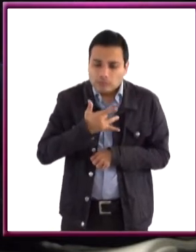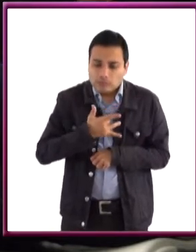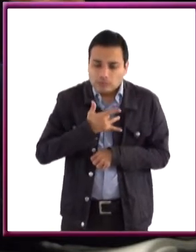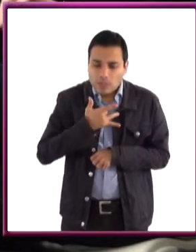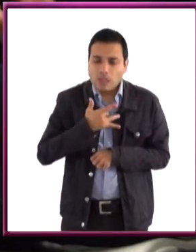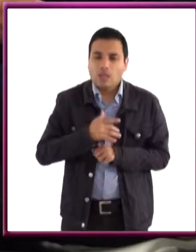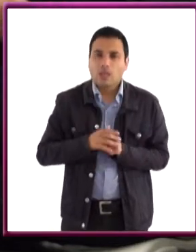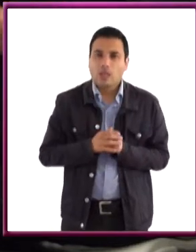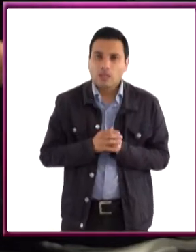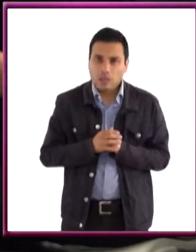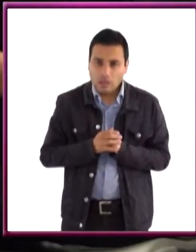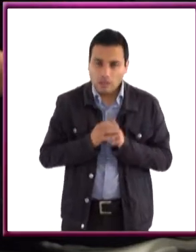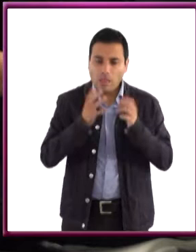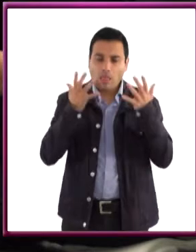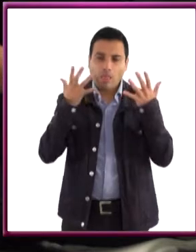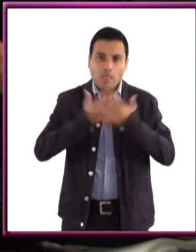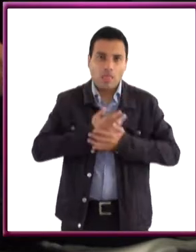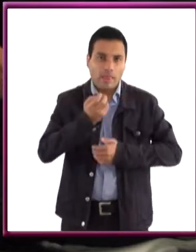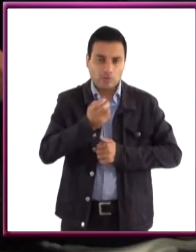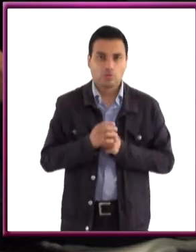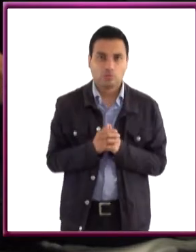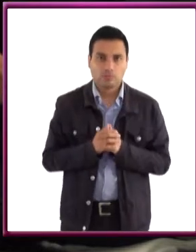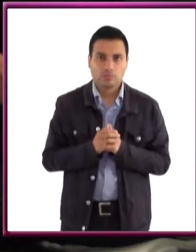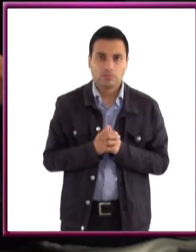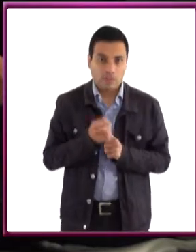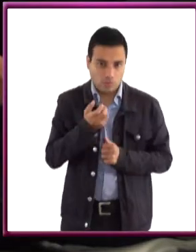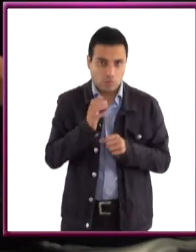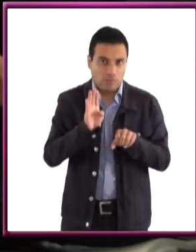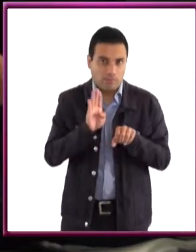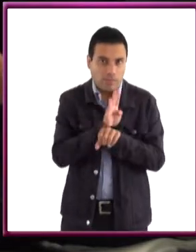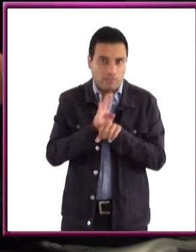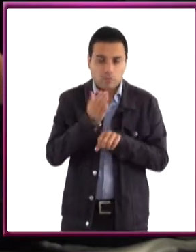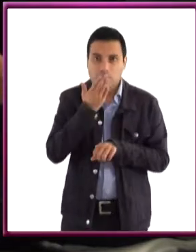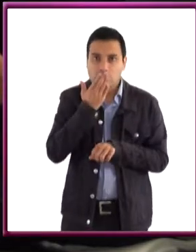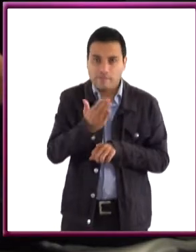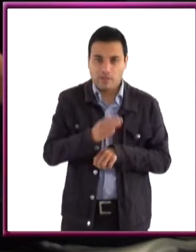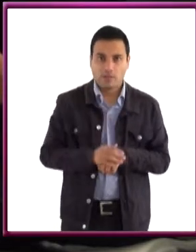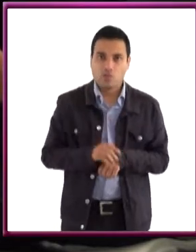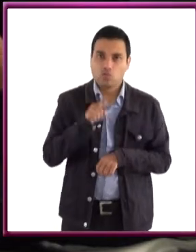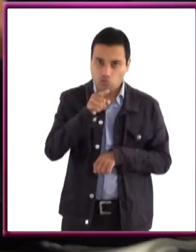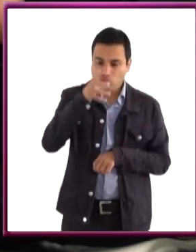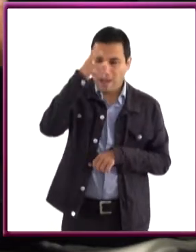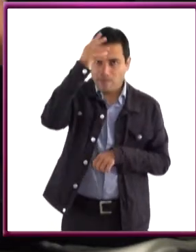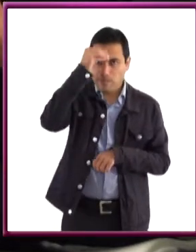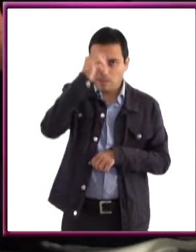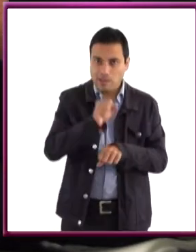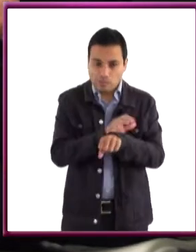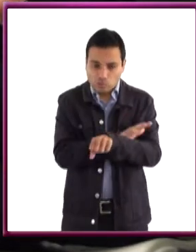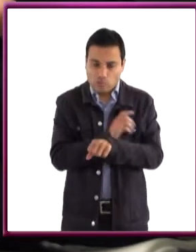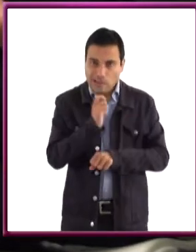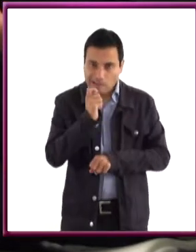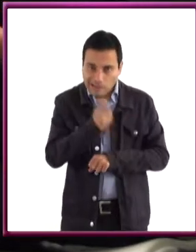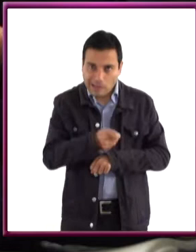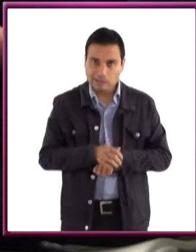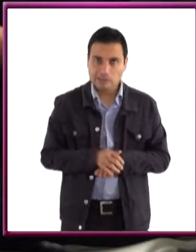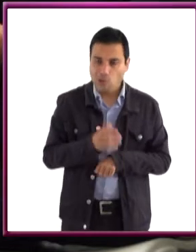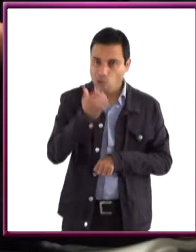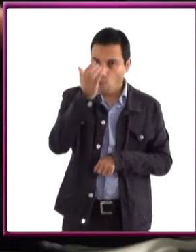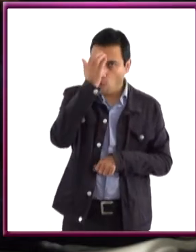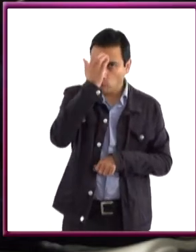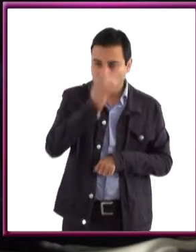sin catalogarlo de ninguna manera. Entonces ese es un gran beneficio con el manejo de las emociones. Aprendes en la atención